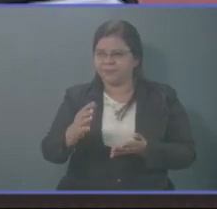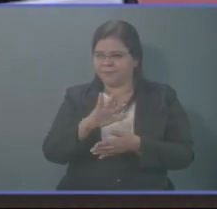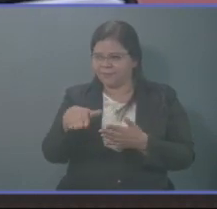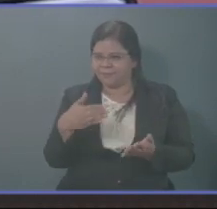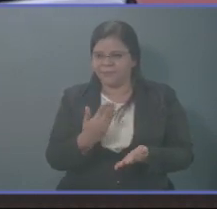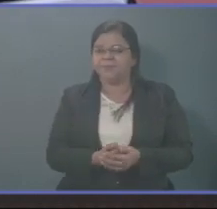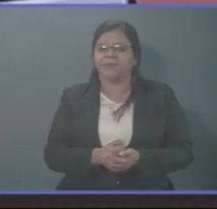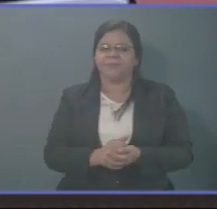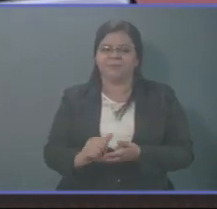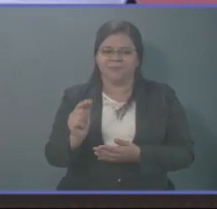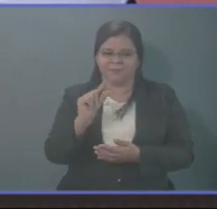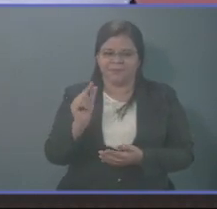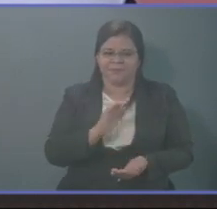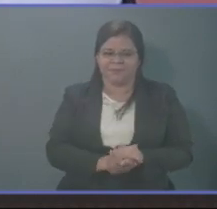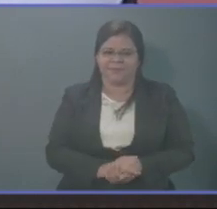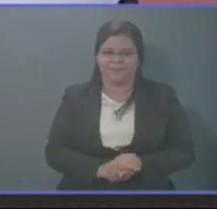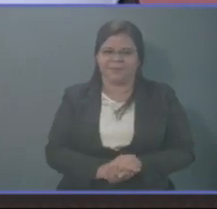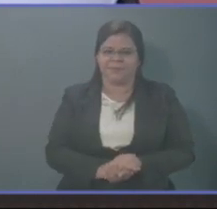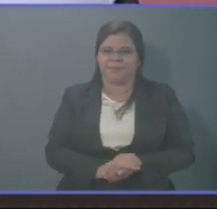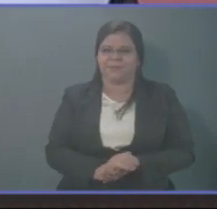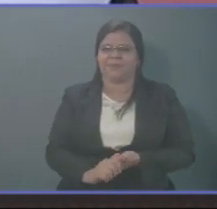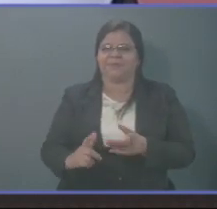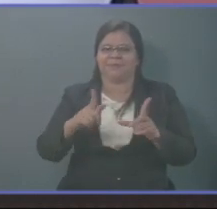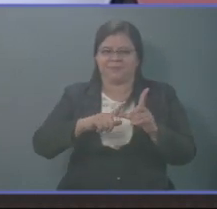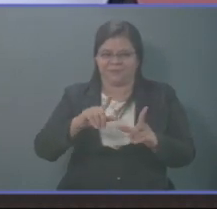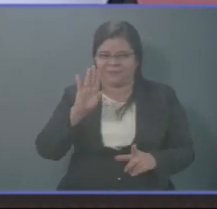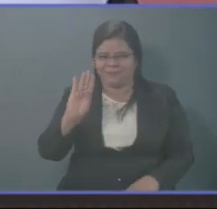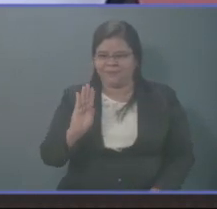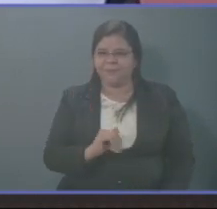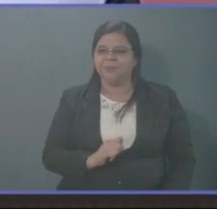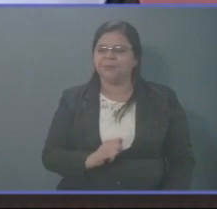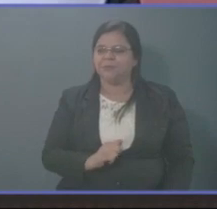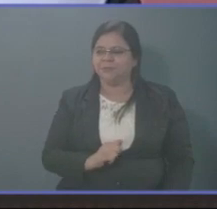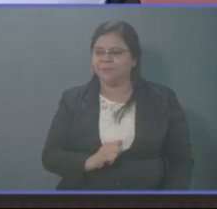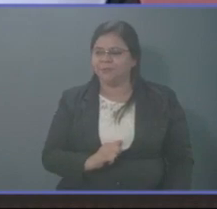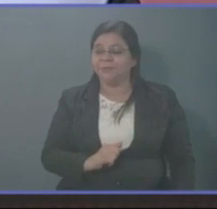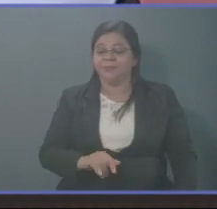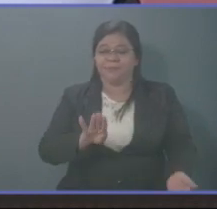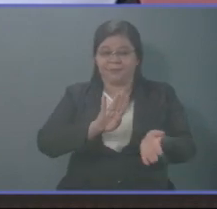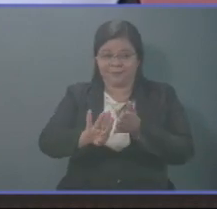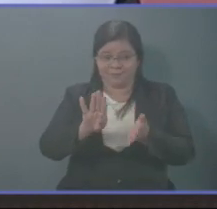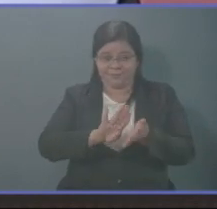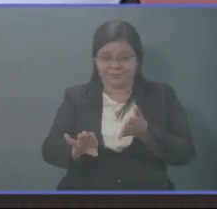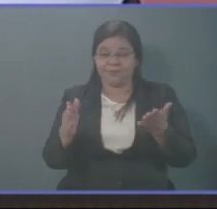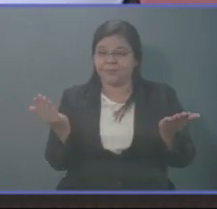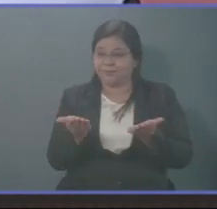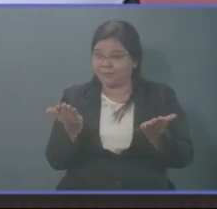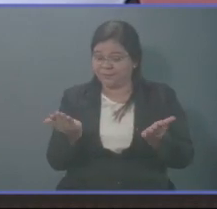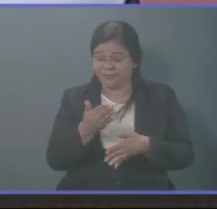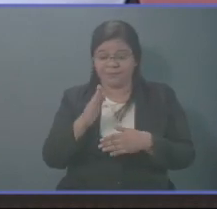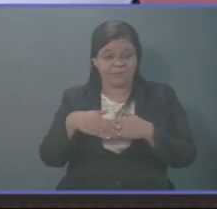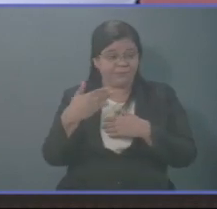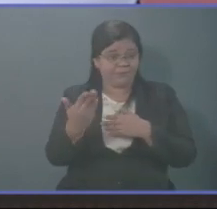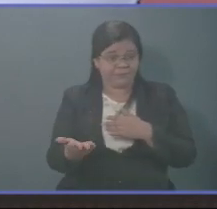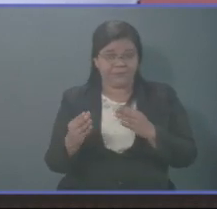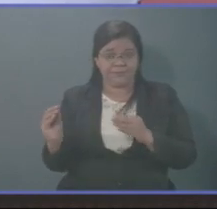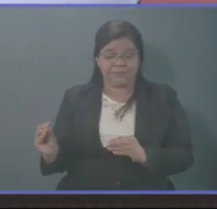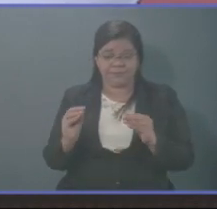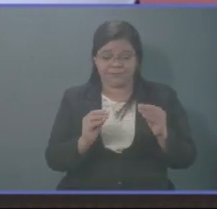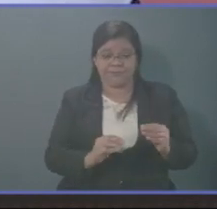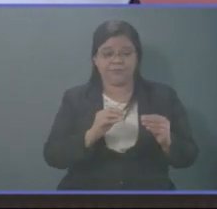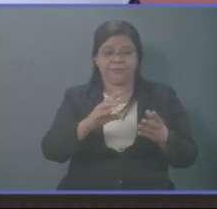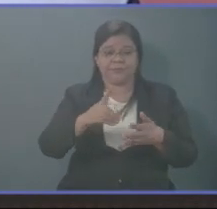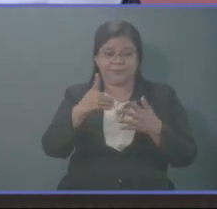de autorizaciones. B. Los pagos que se realicen con posterioridad a la vigencia del presente